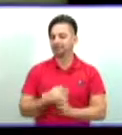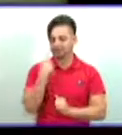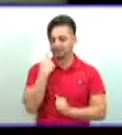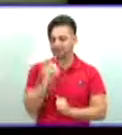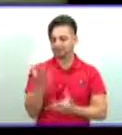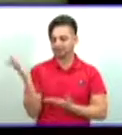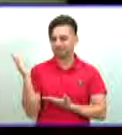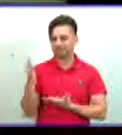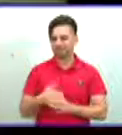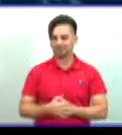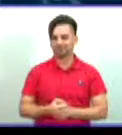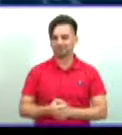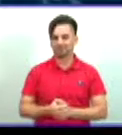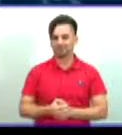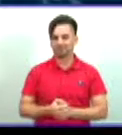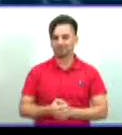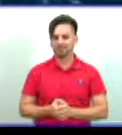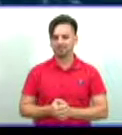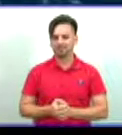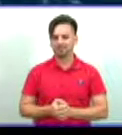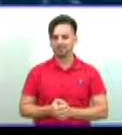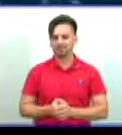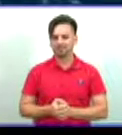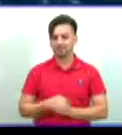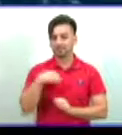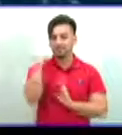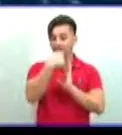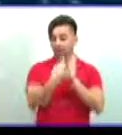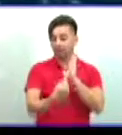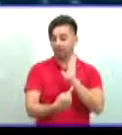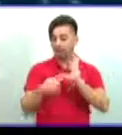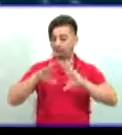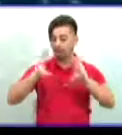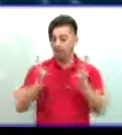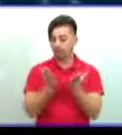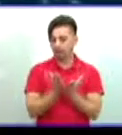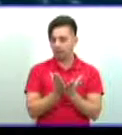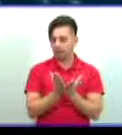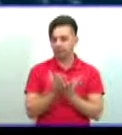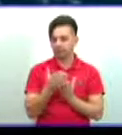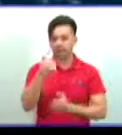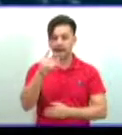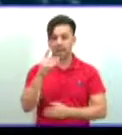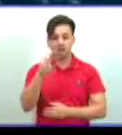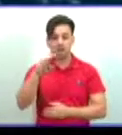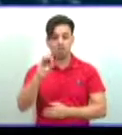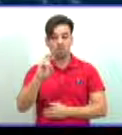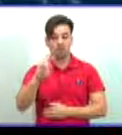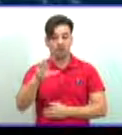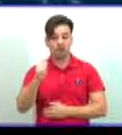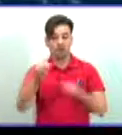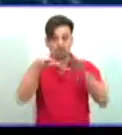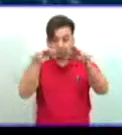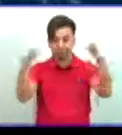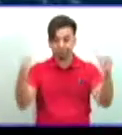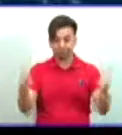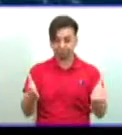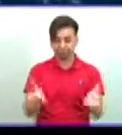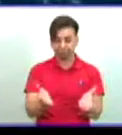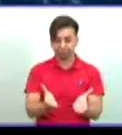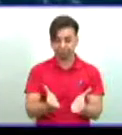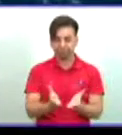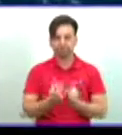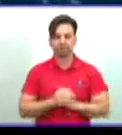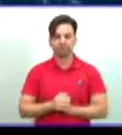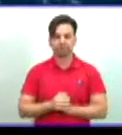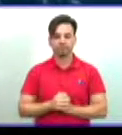Veamos. Características generales de la atmósfera. Ya sabemos que es la capa gaseosa, incolora